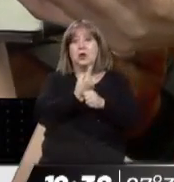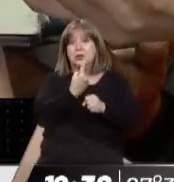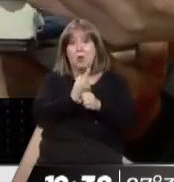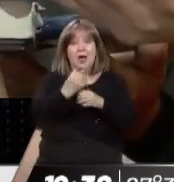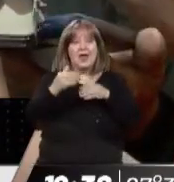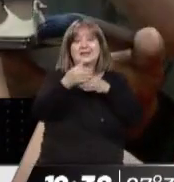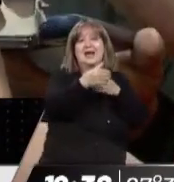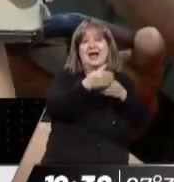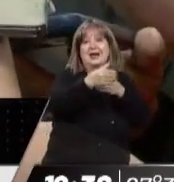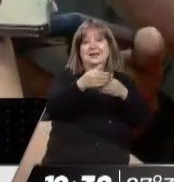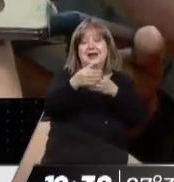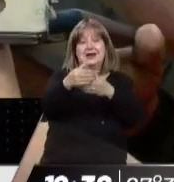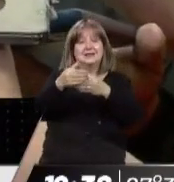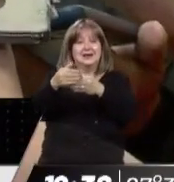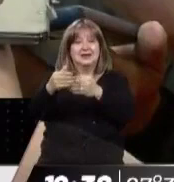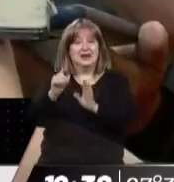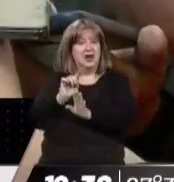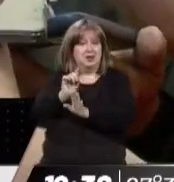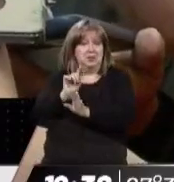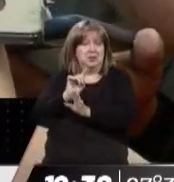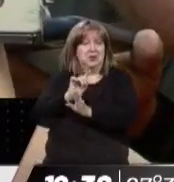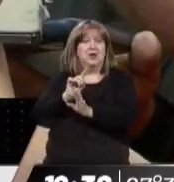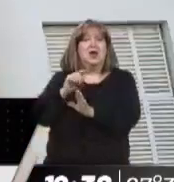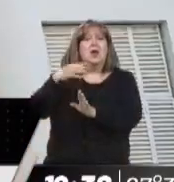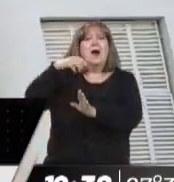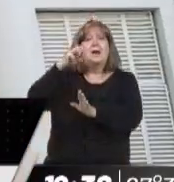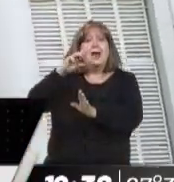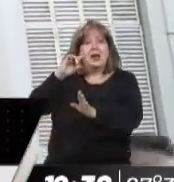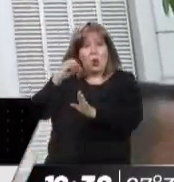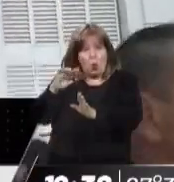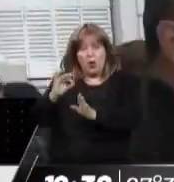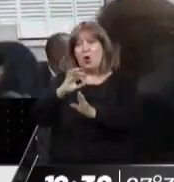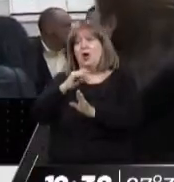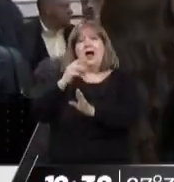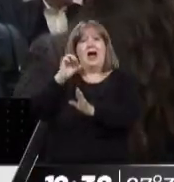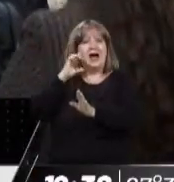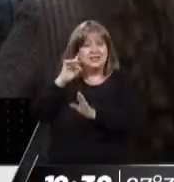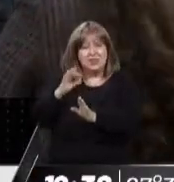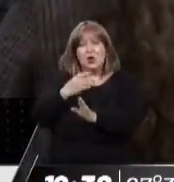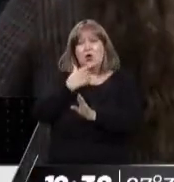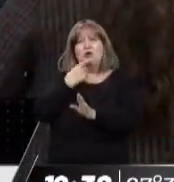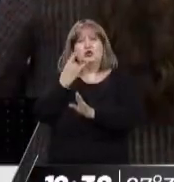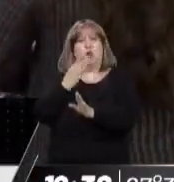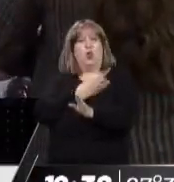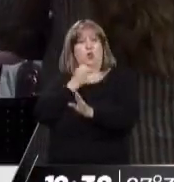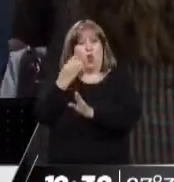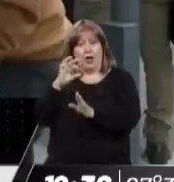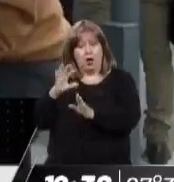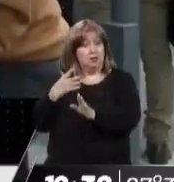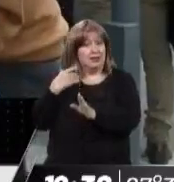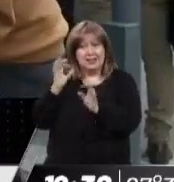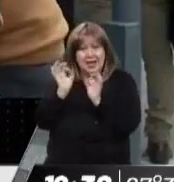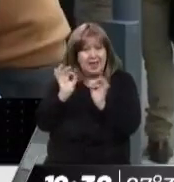sustancias químicas como el cianuro ni el ácido sulfúrico, y el mercurio está totalmente prohibido en todo Sudamérica, al menos también,